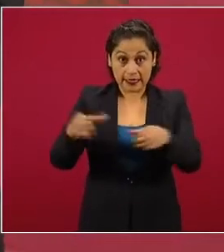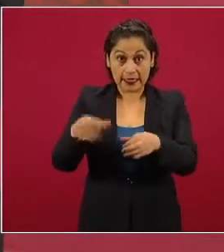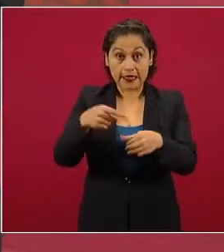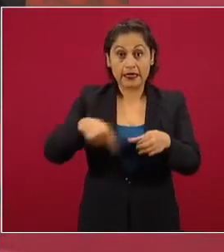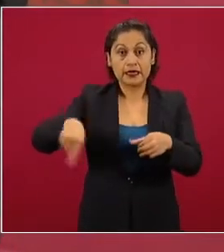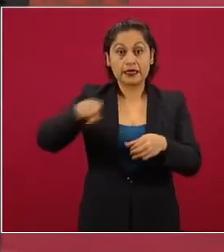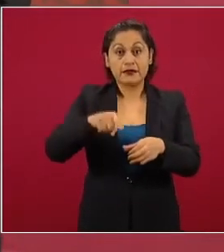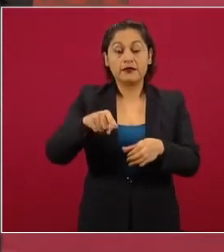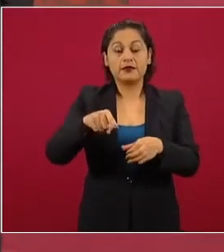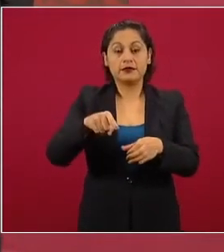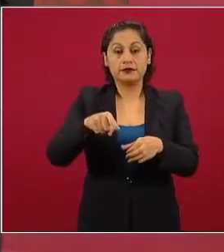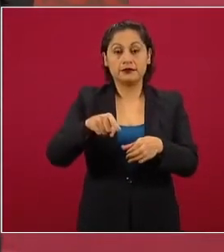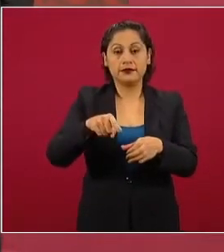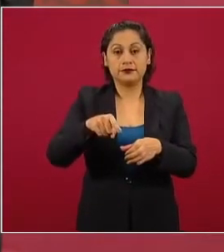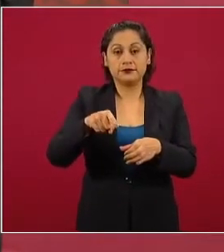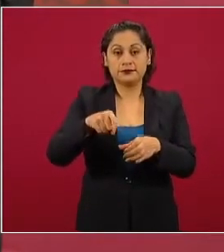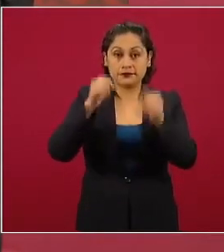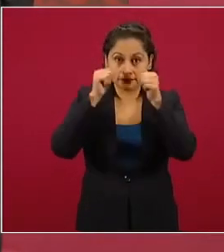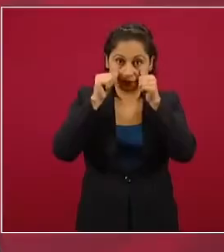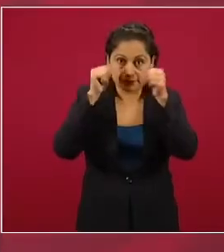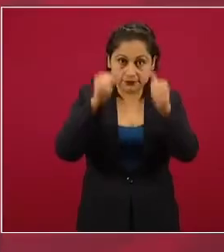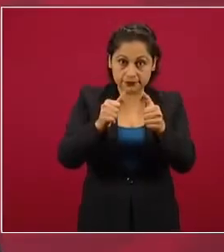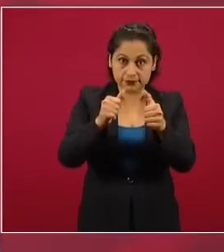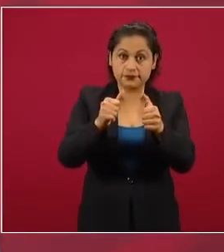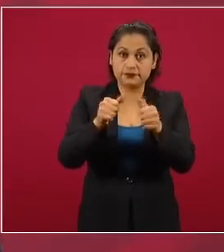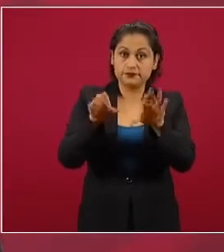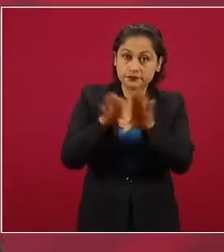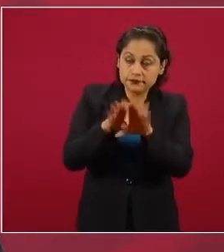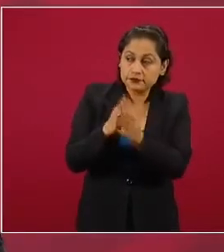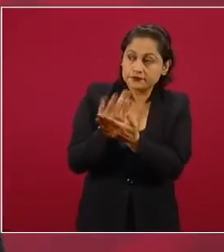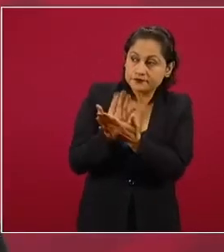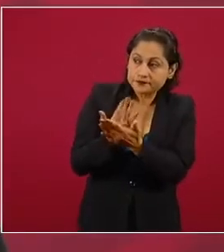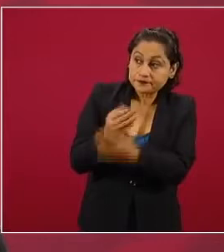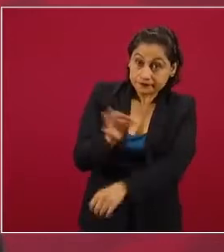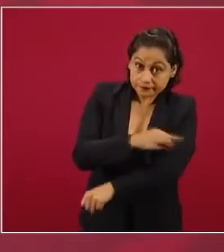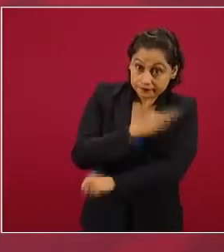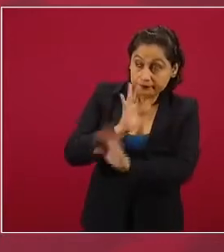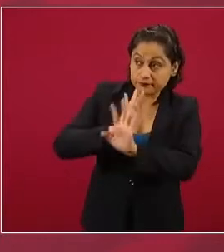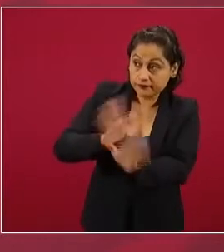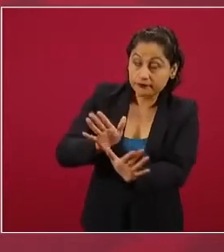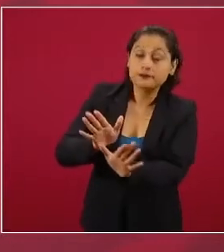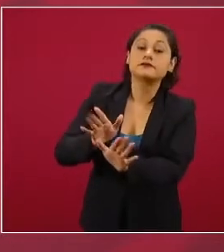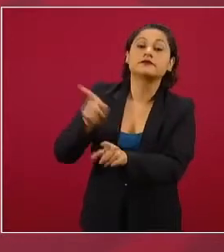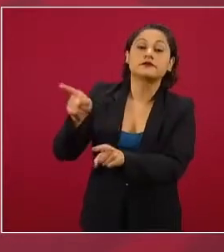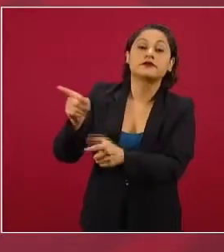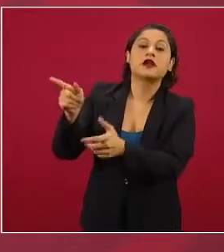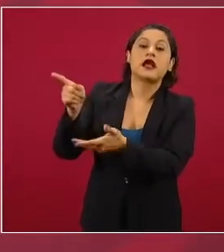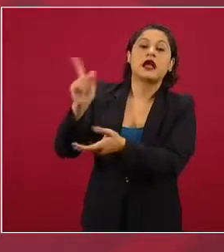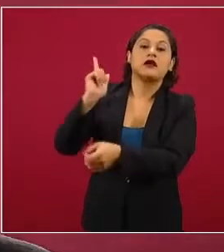espectro, desde la adquisición de las vacunas, las condiciones deseables de compra de